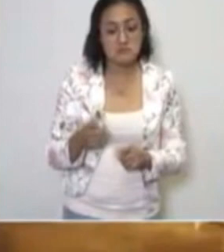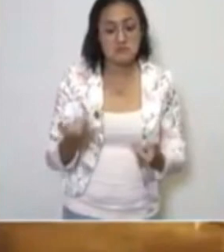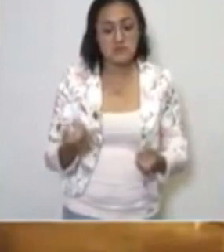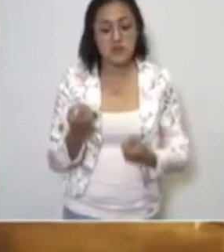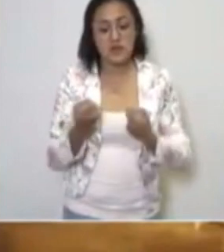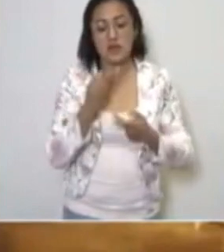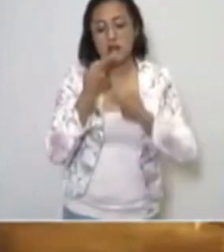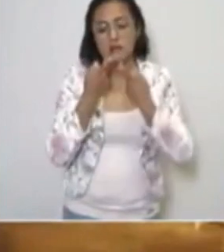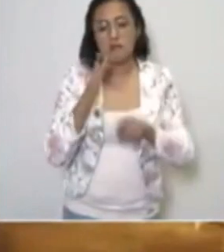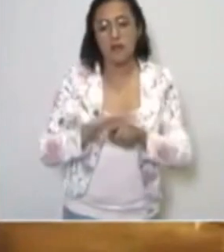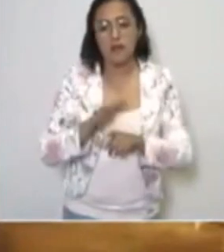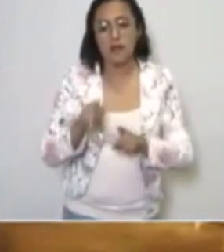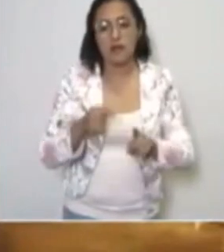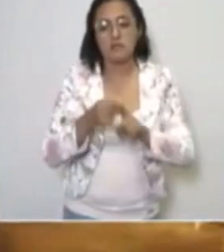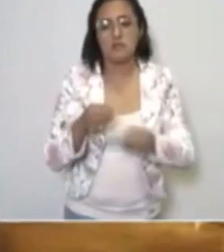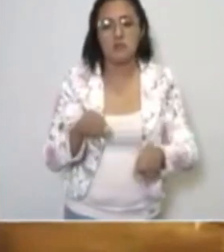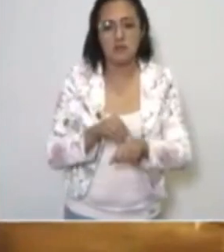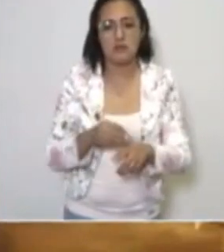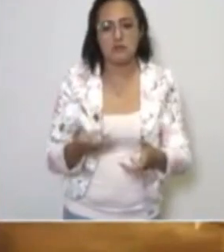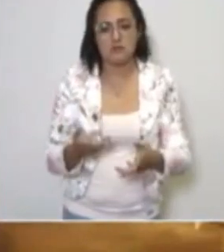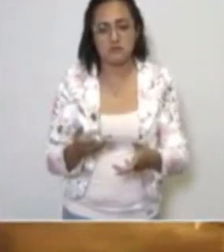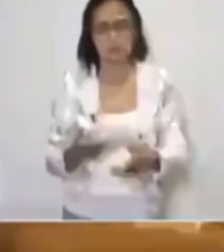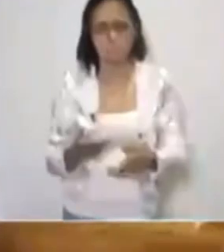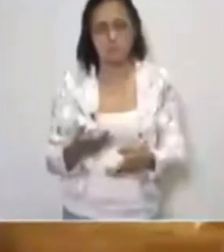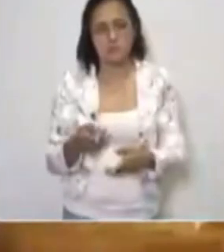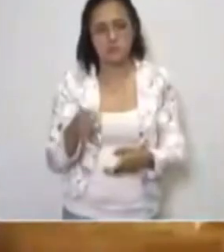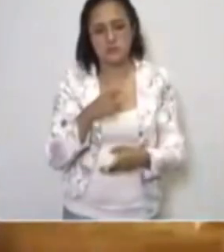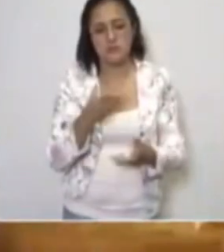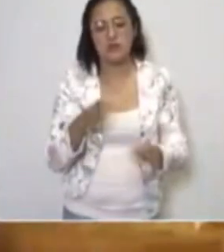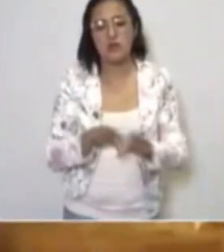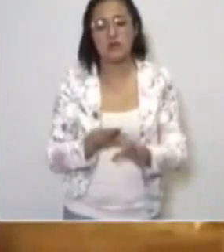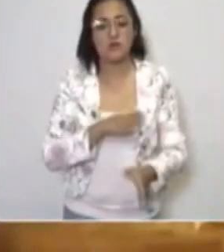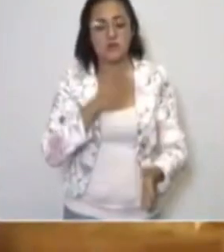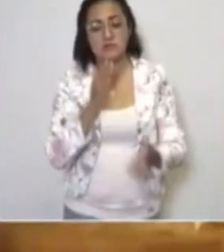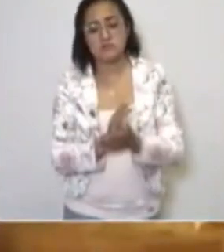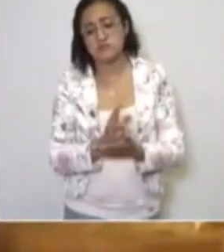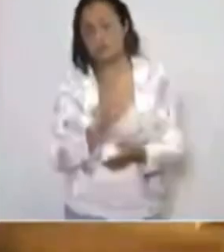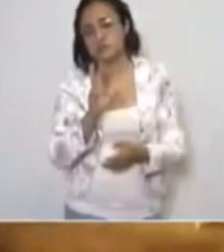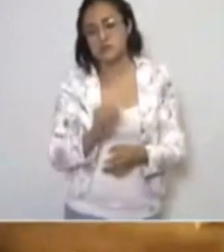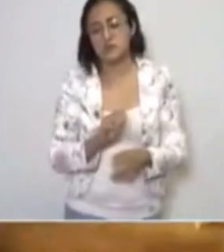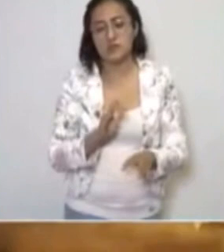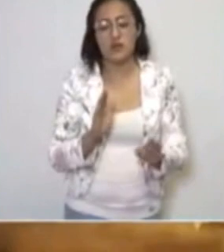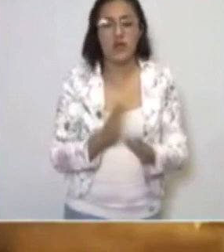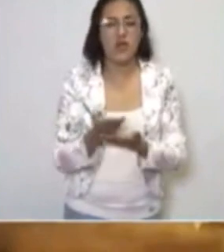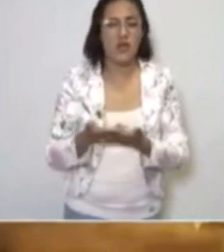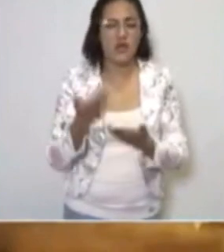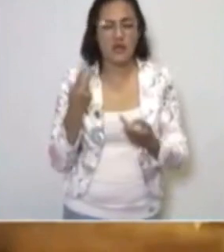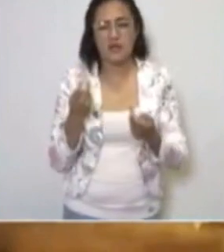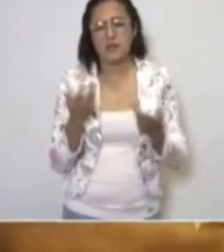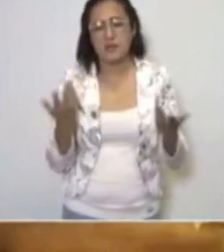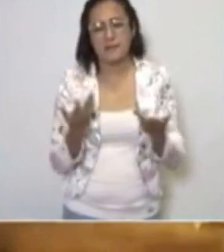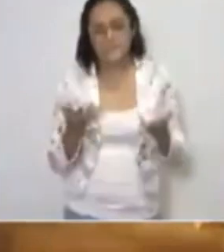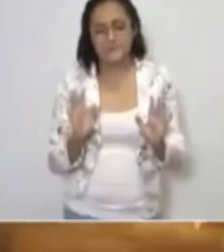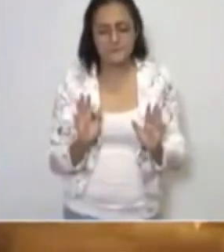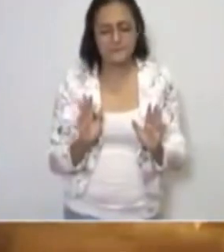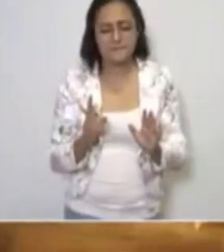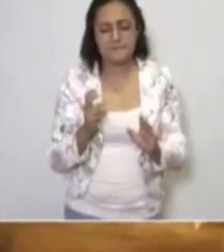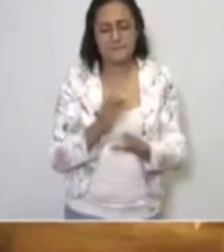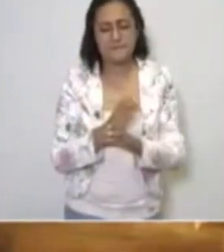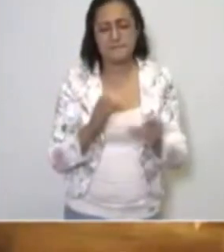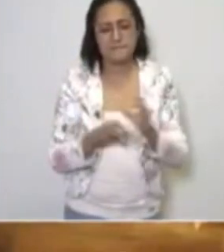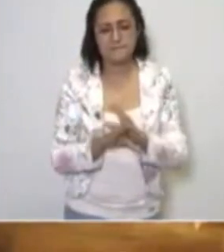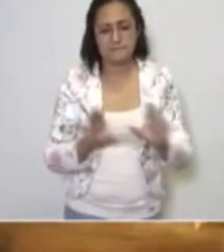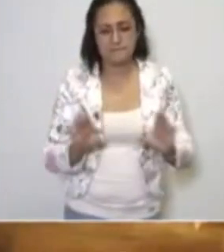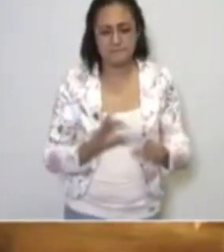hablaron de más. Esos que nadie los para y nadie los paraba y todas esas cosas, pues ahí